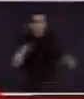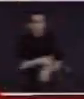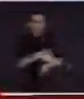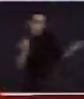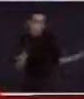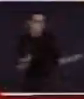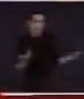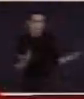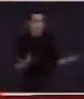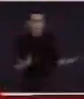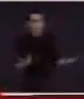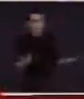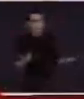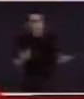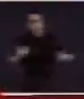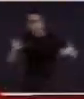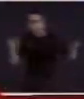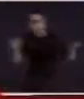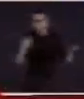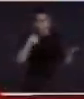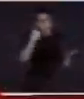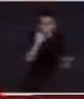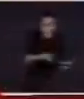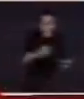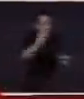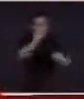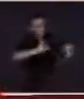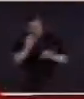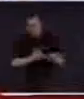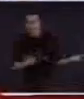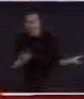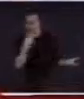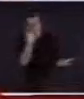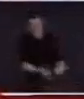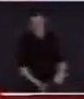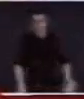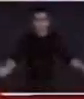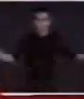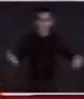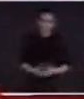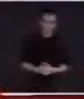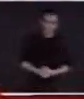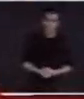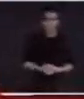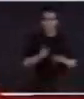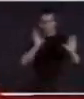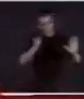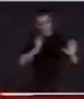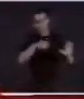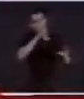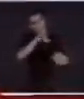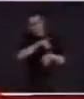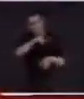lo advertí, te dije tú no te operes. Y aunque el tipo tenía toda la razón,